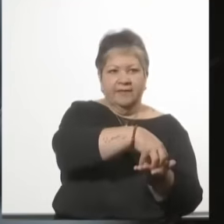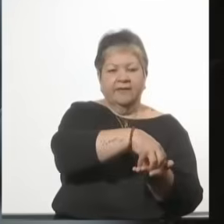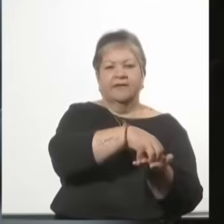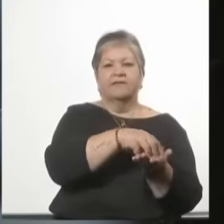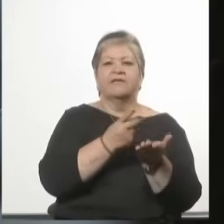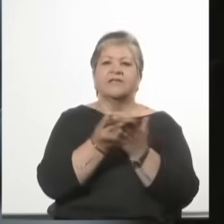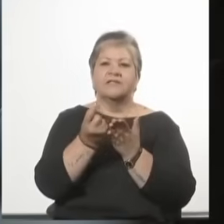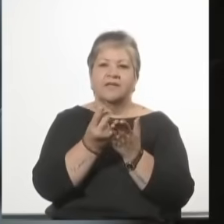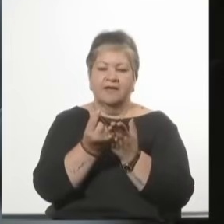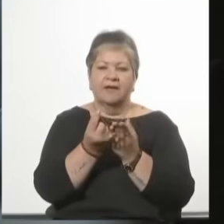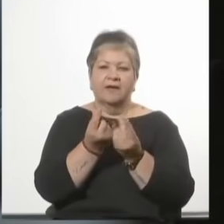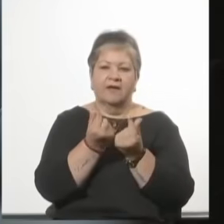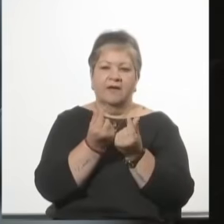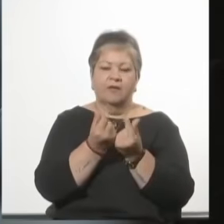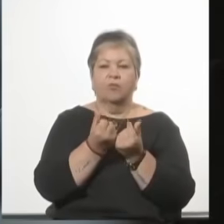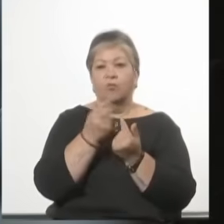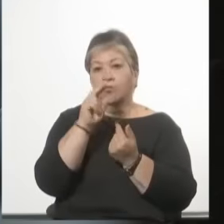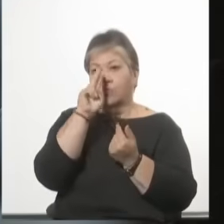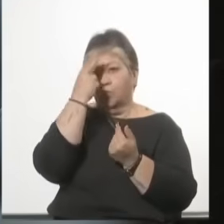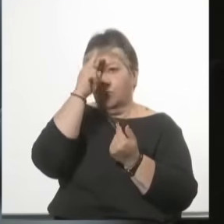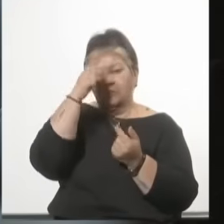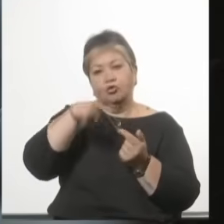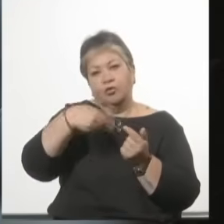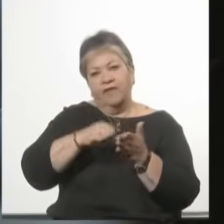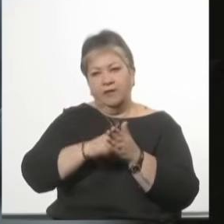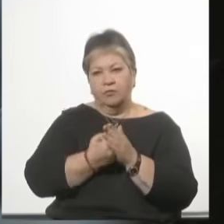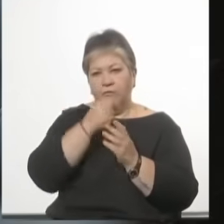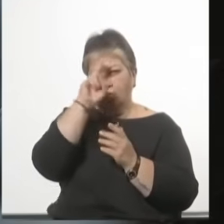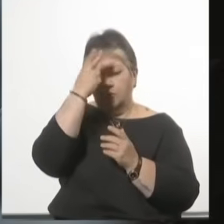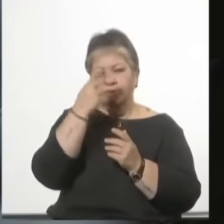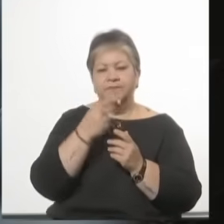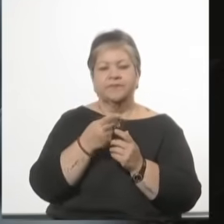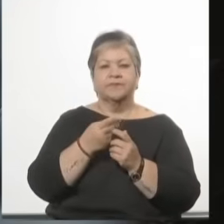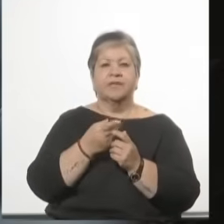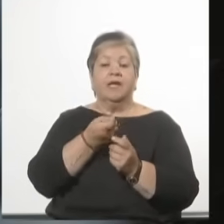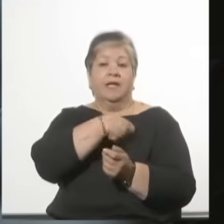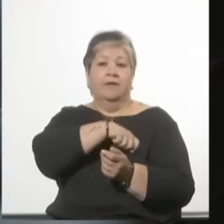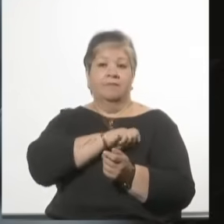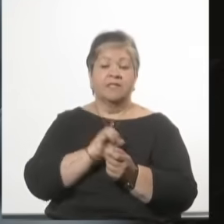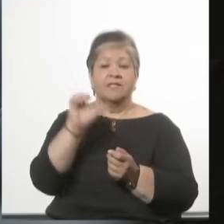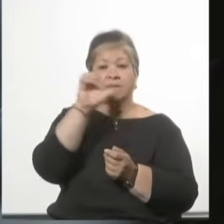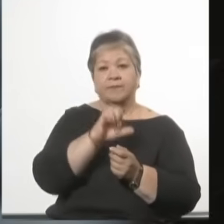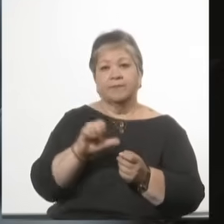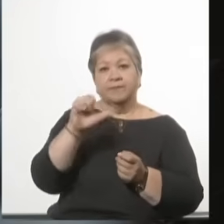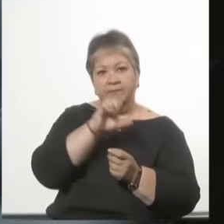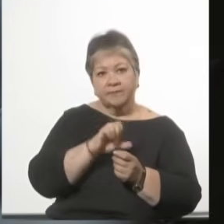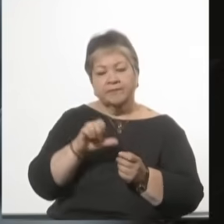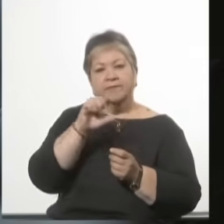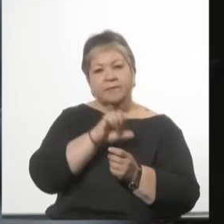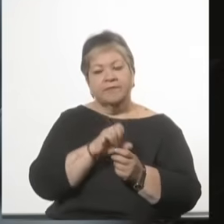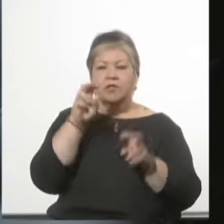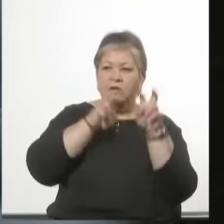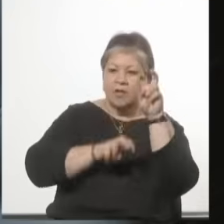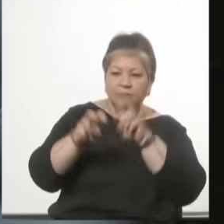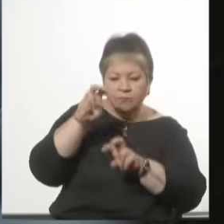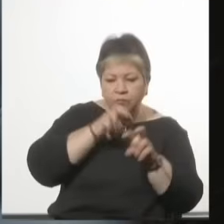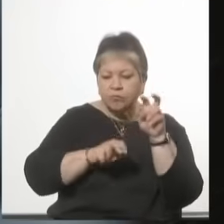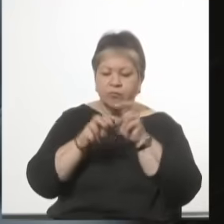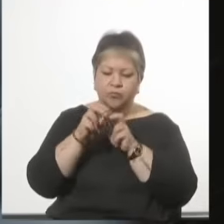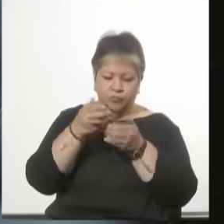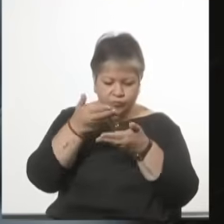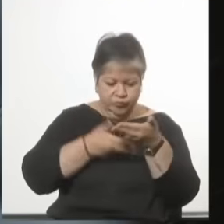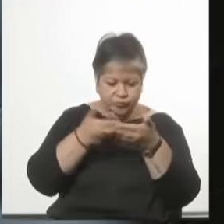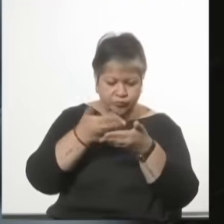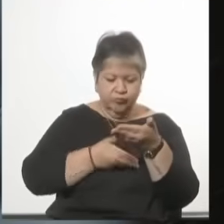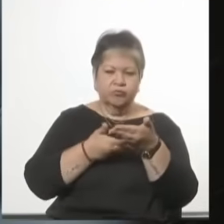financiera uruguaya. El día 29 de agosto de 2024, Cardama comunica que está estudiando la documentación enviada por Parcilar,